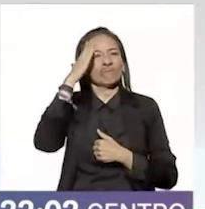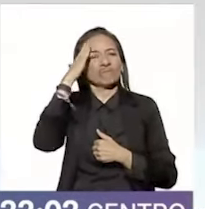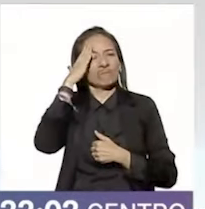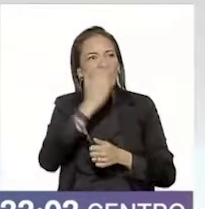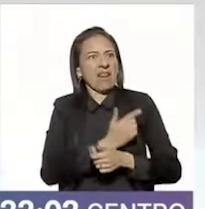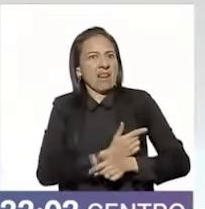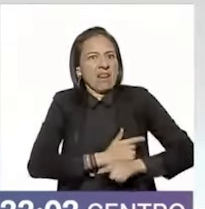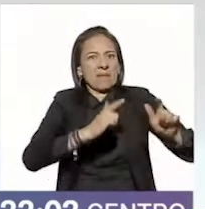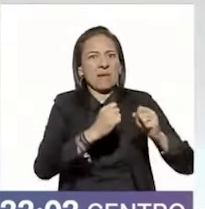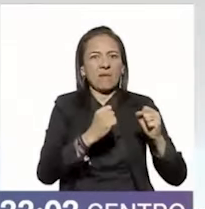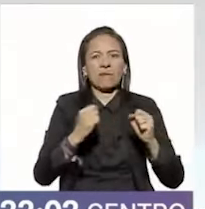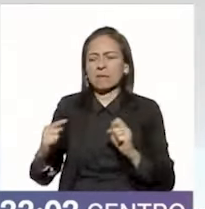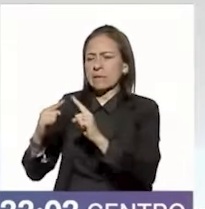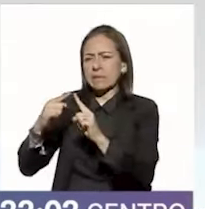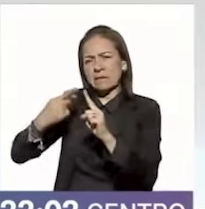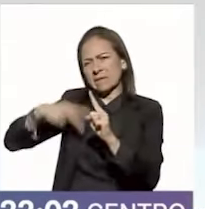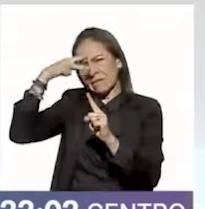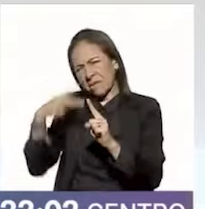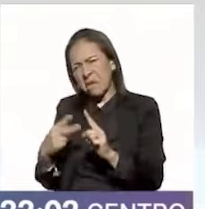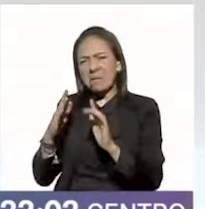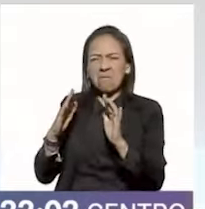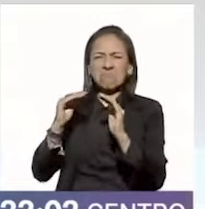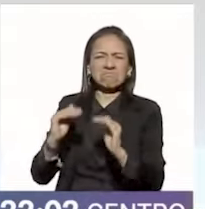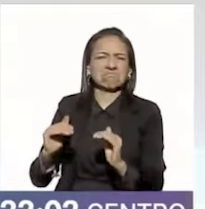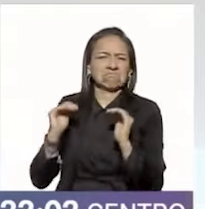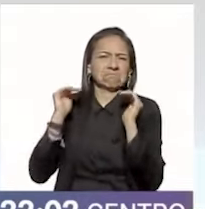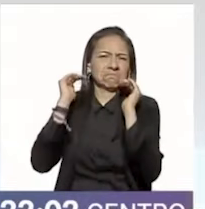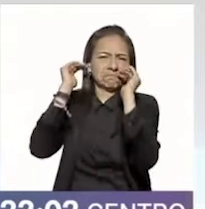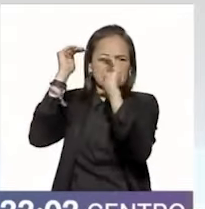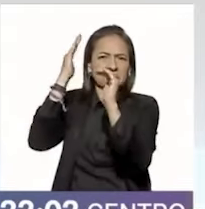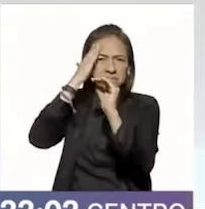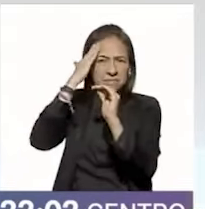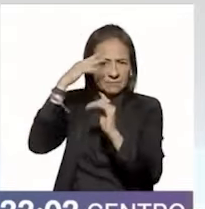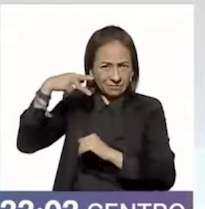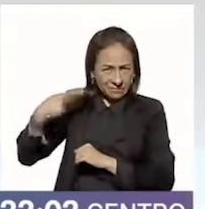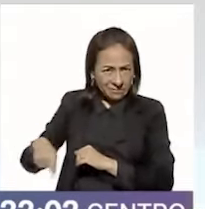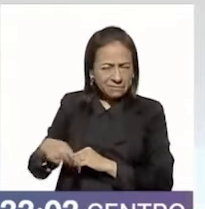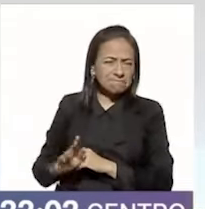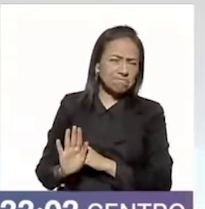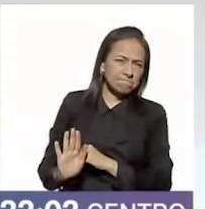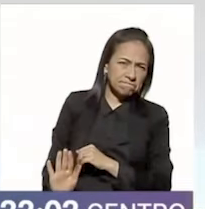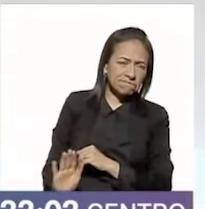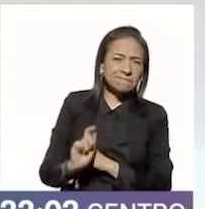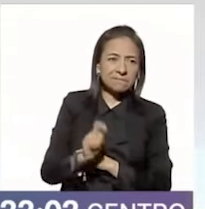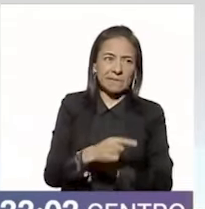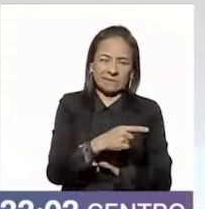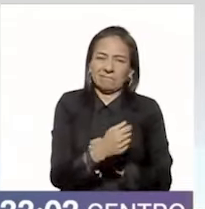propia Iglesia mexicana, la cúpula eclesiástica mexicana, por supuesto que tiene un